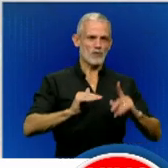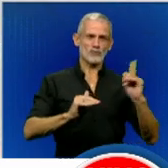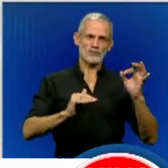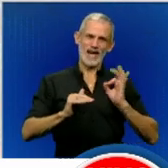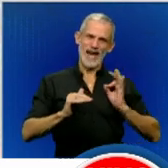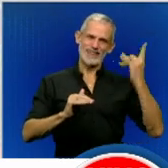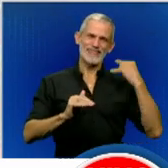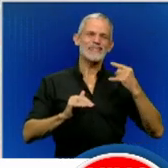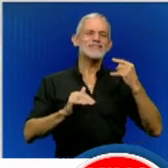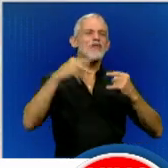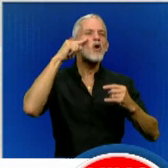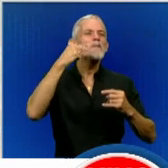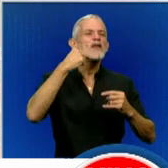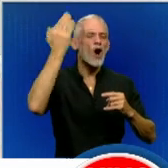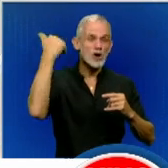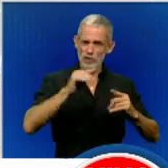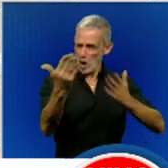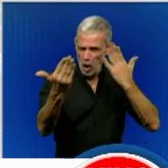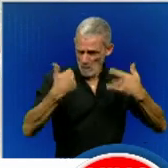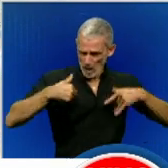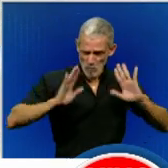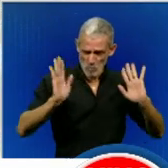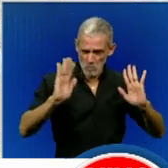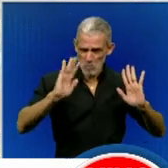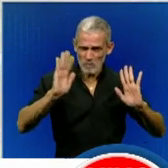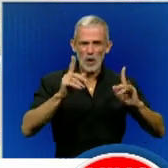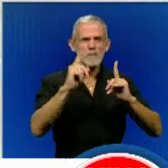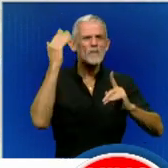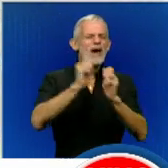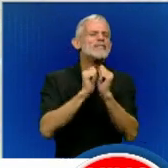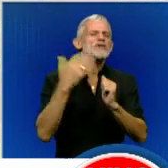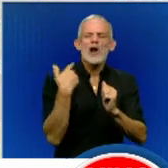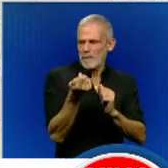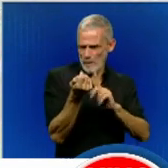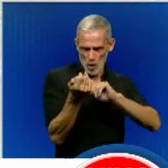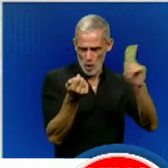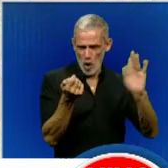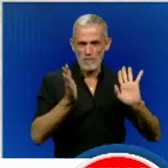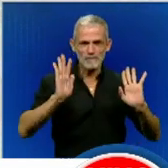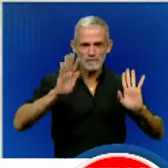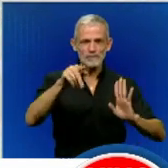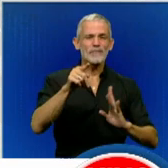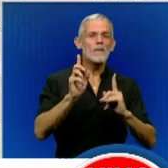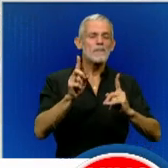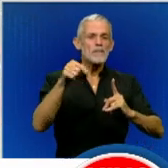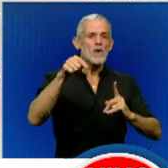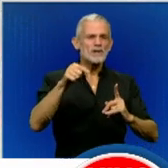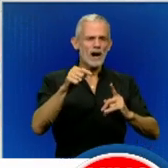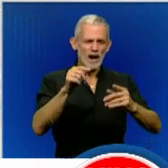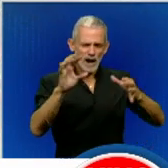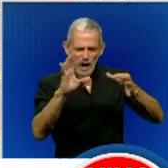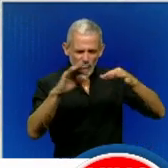2011 no estoy haciendo comparaciones con la historia reciente por lo tanto esta combinación